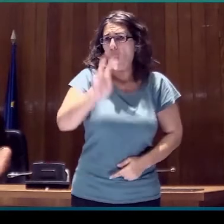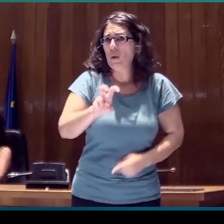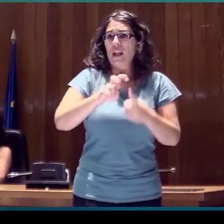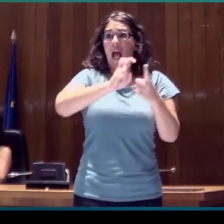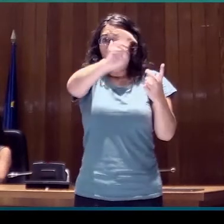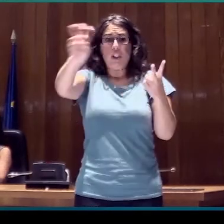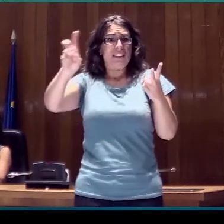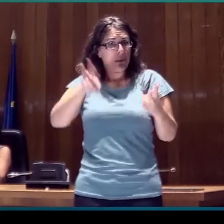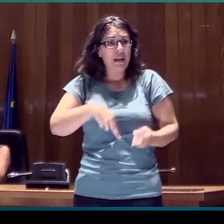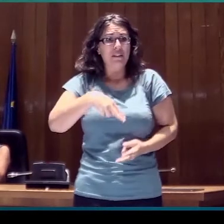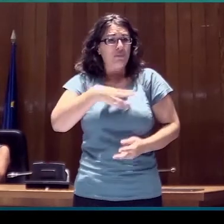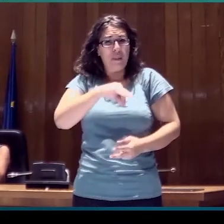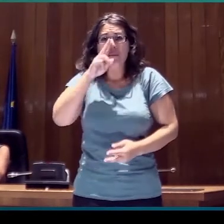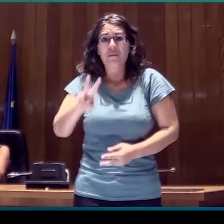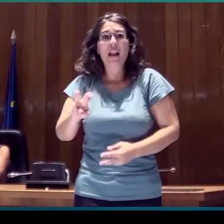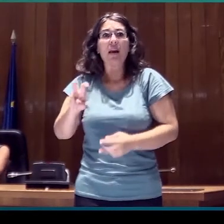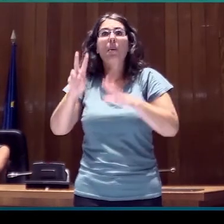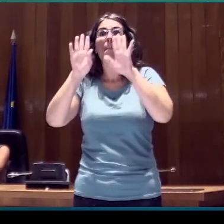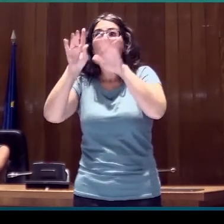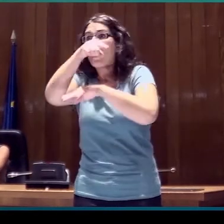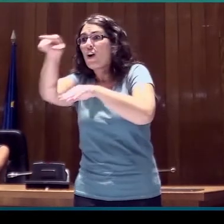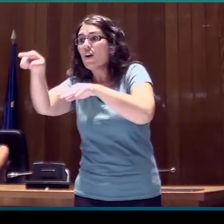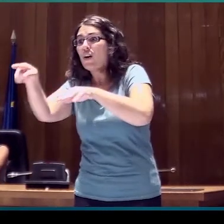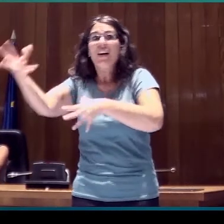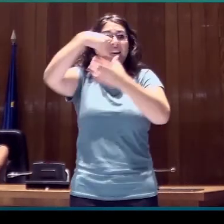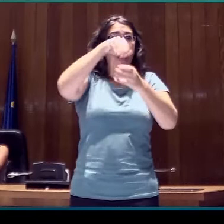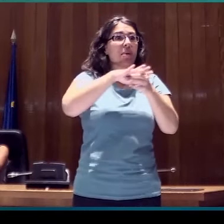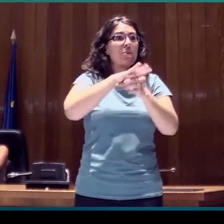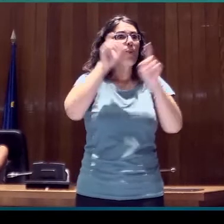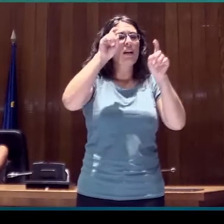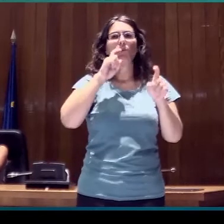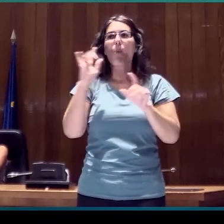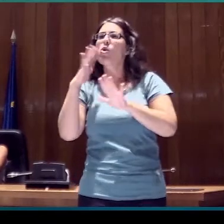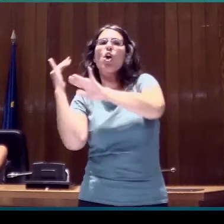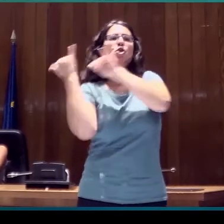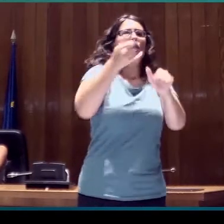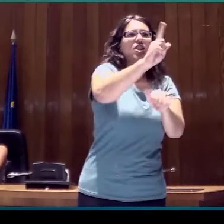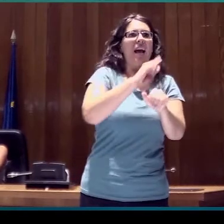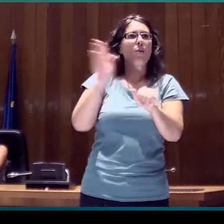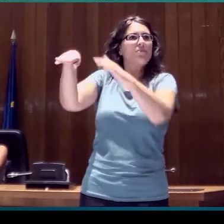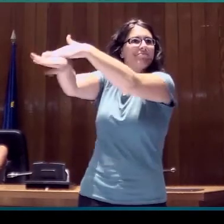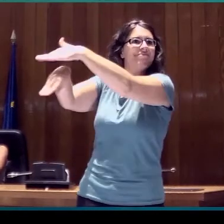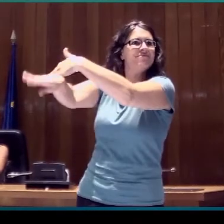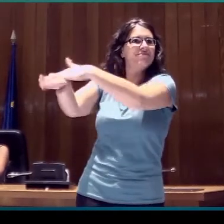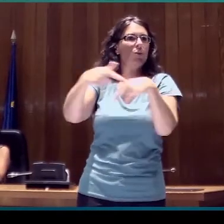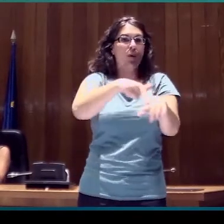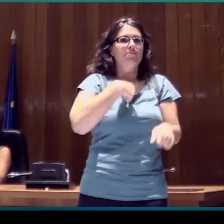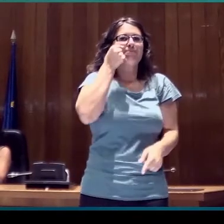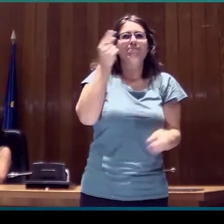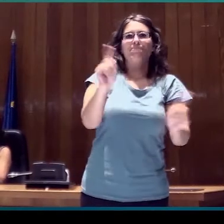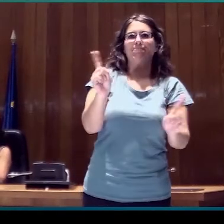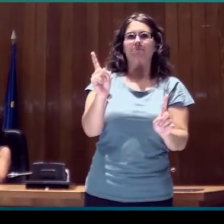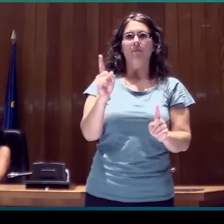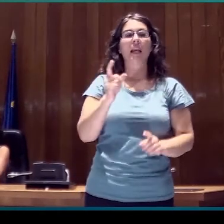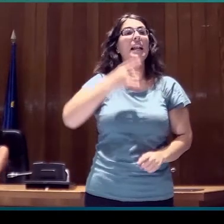desarrollar, tampoco se trasbasan al ámbito educativo. Y, por último, ha habido iniciativas muy interesantes. De hecho, hace cuatro